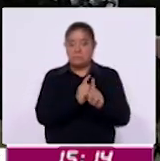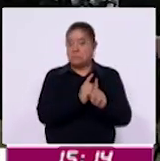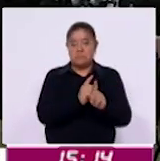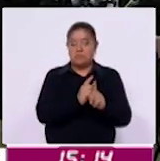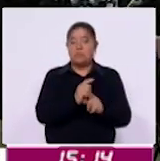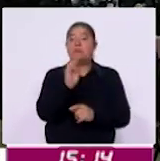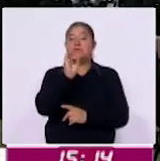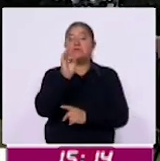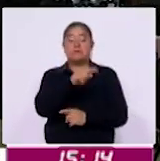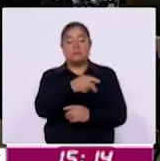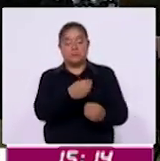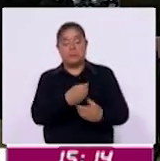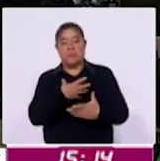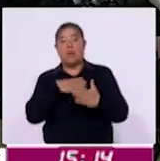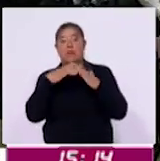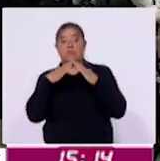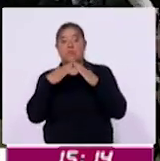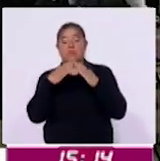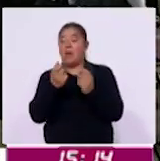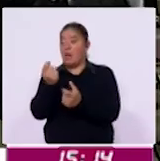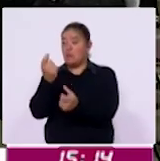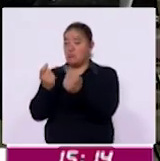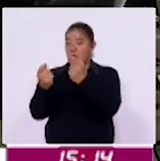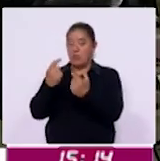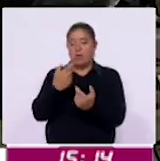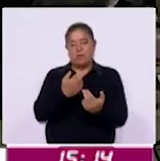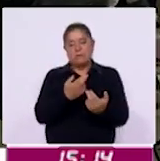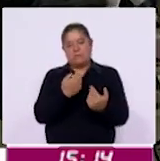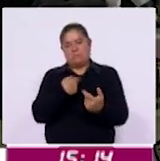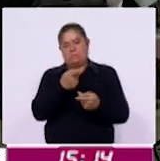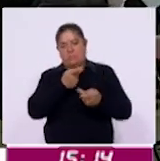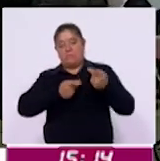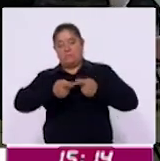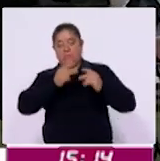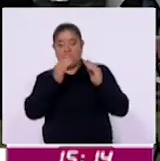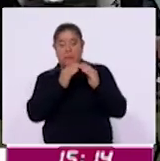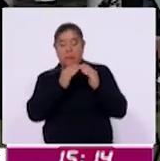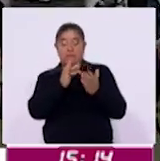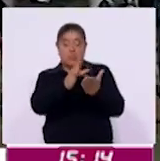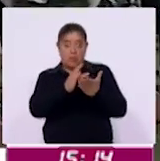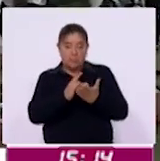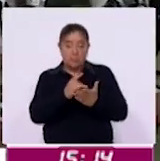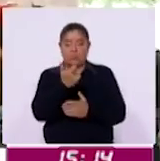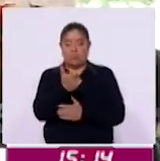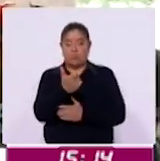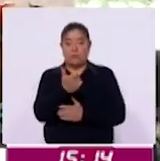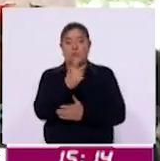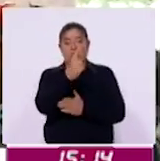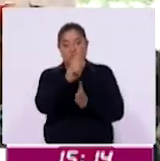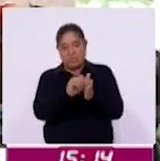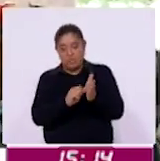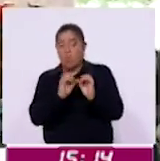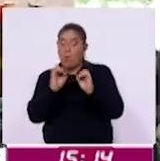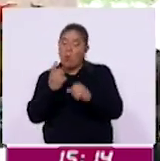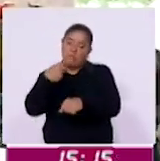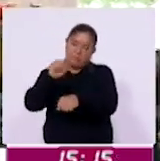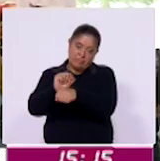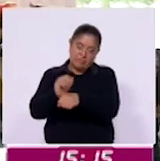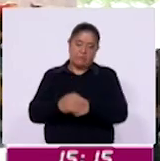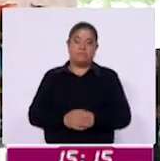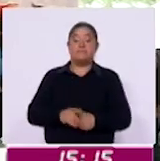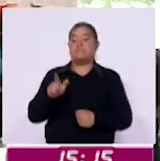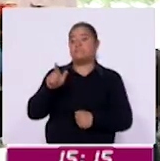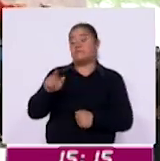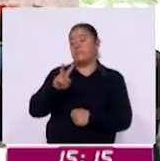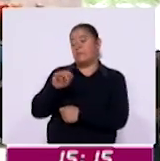mejor te den la vivienda o incluso te den un apoyo económico, ya sea mensual o semanal. En tanto, Valentín Mejía, estudiante